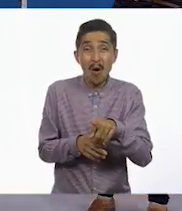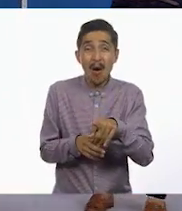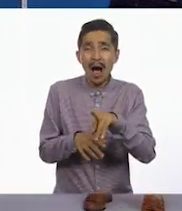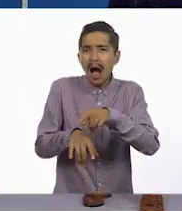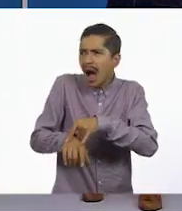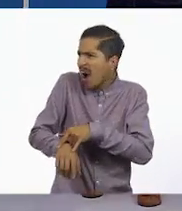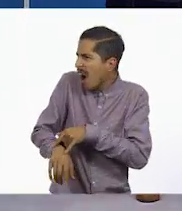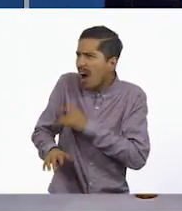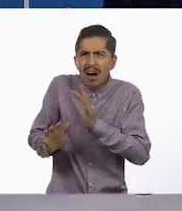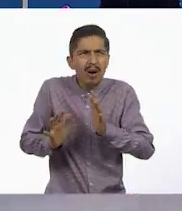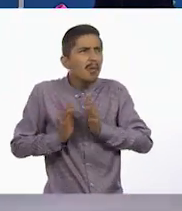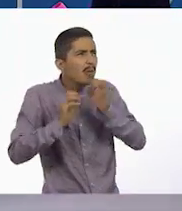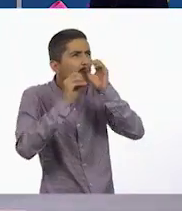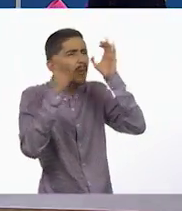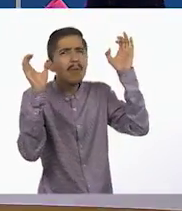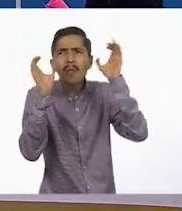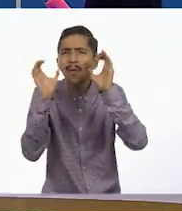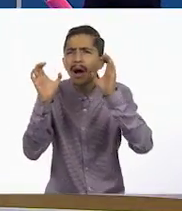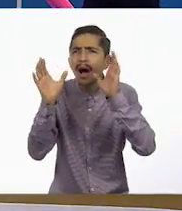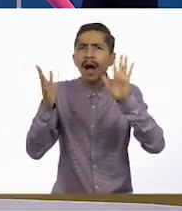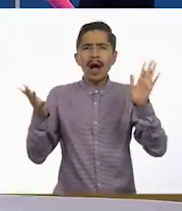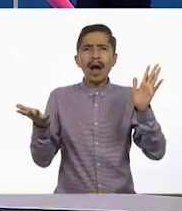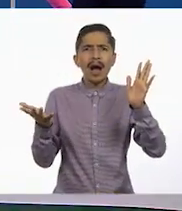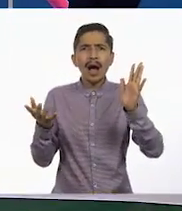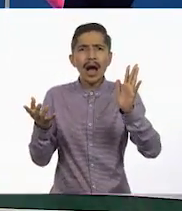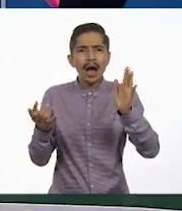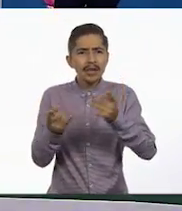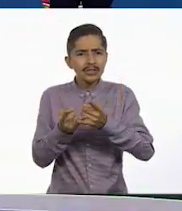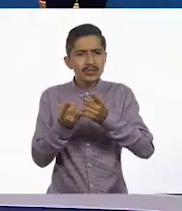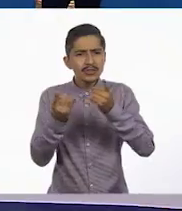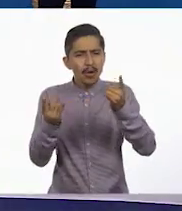como si tú conocieras por fin a tus ancestros